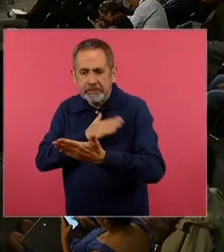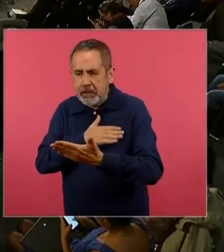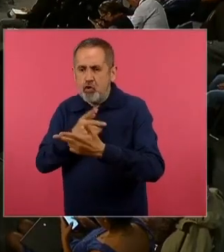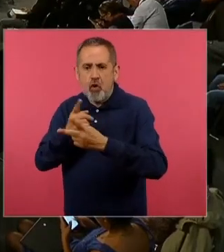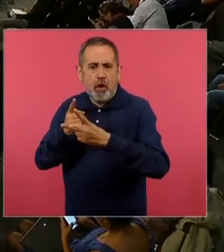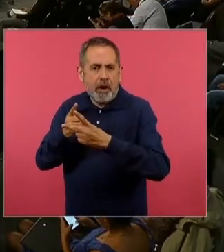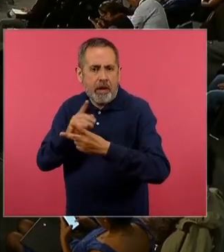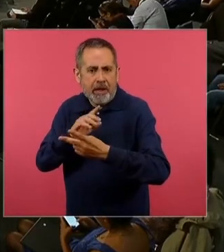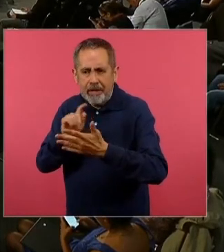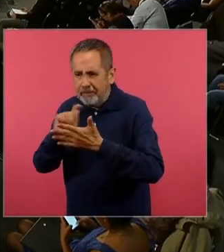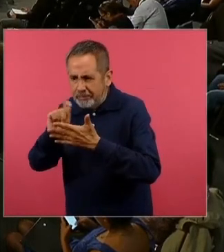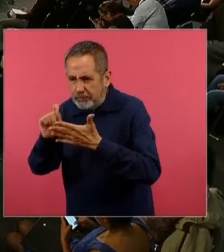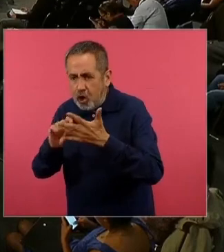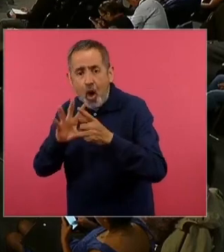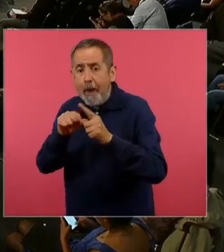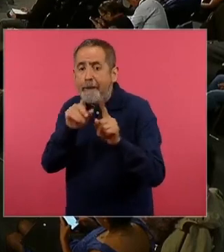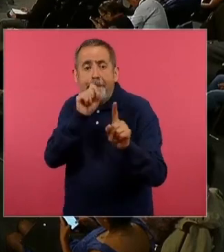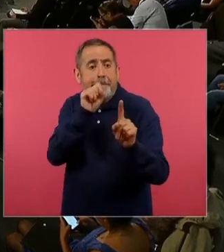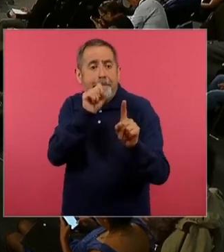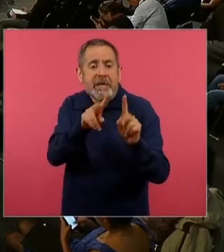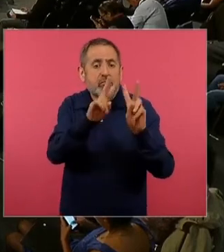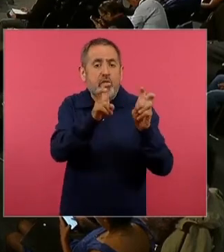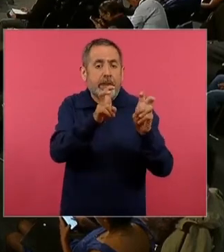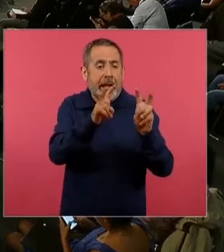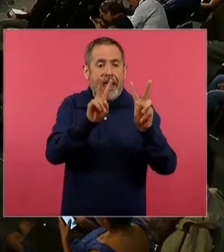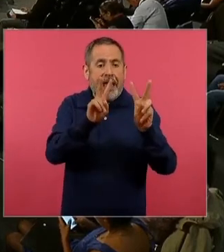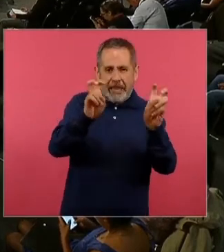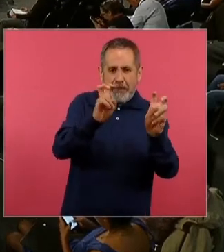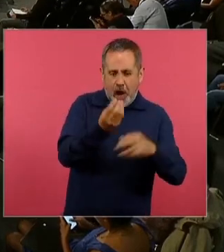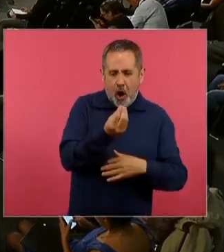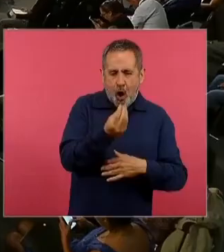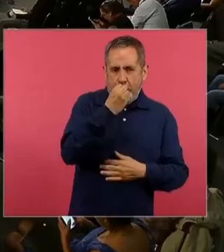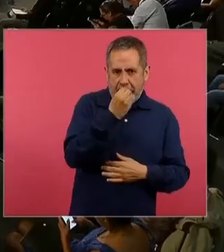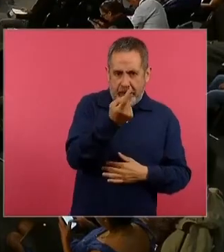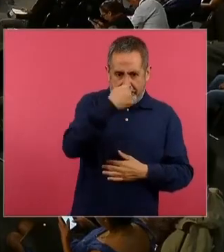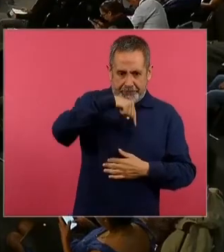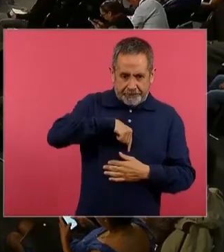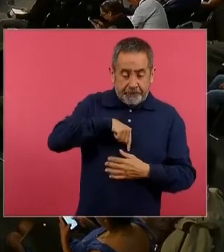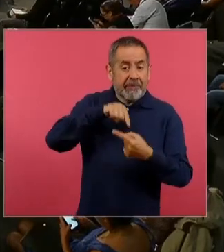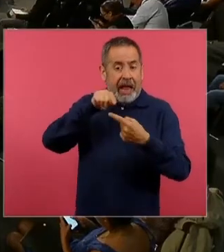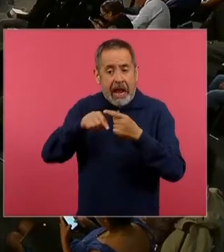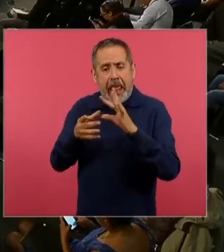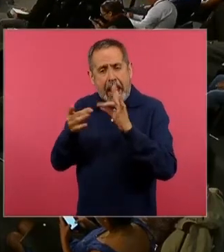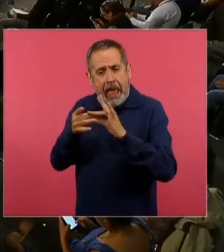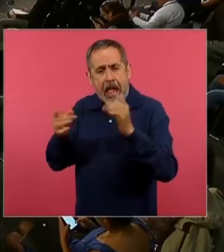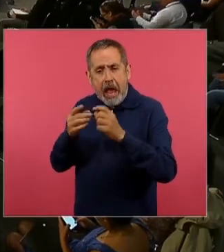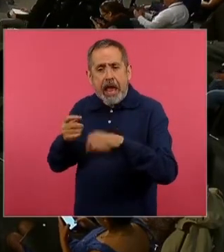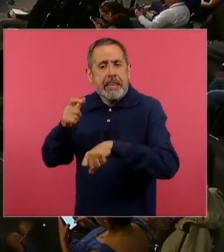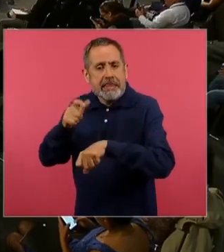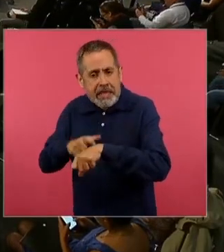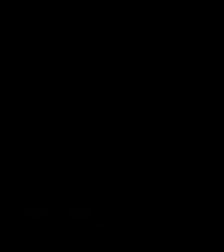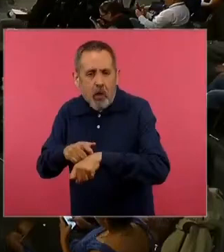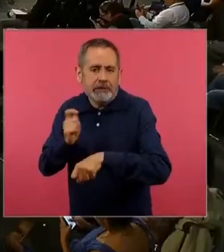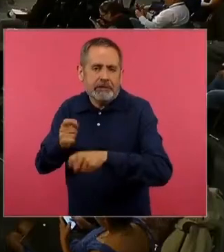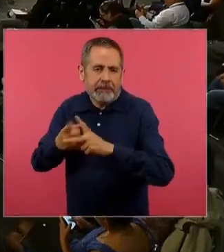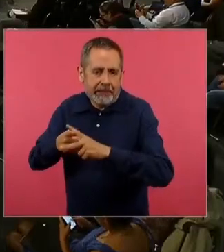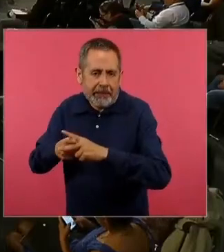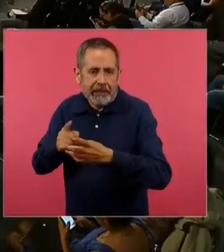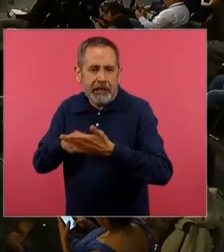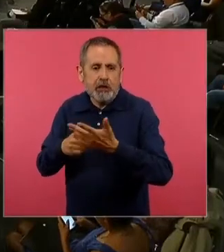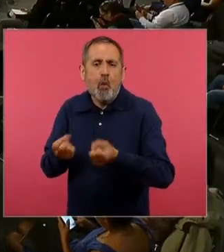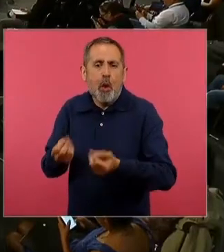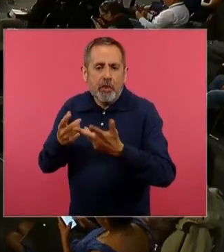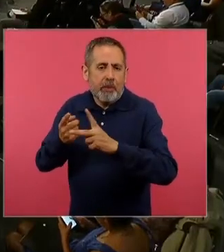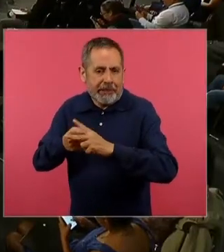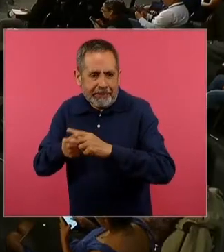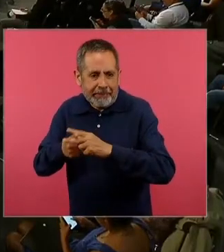aritmética o matemáticas en un tema de ingesta? Además, trae un tema que me parece muy interesante, perdón